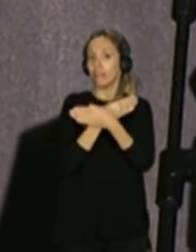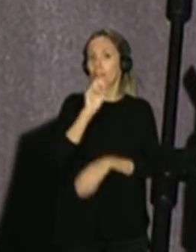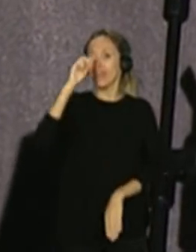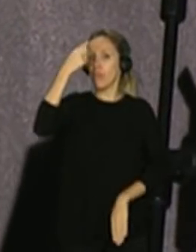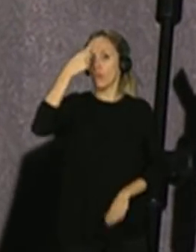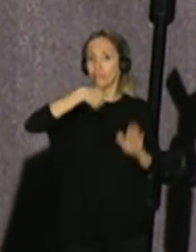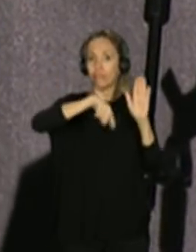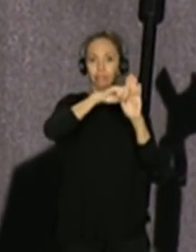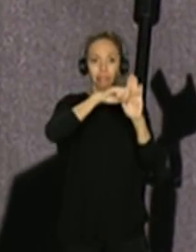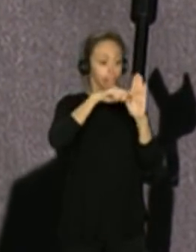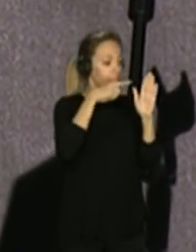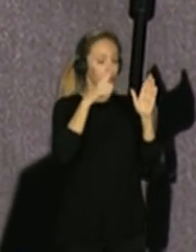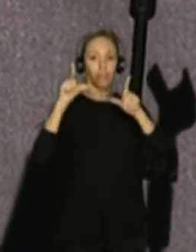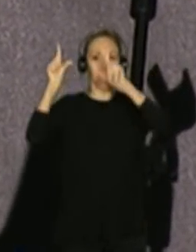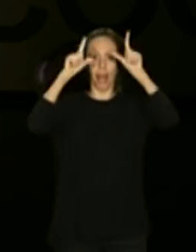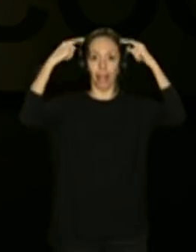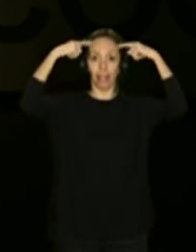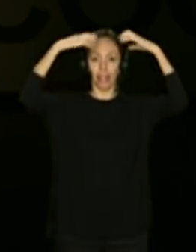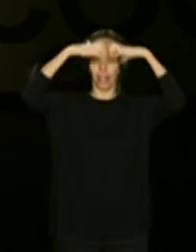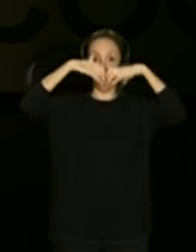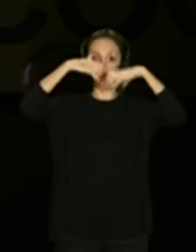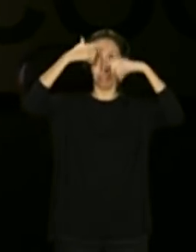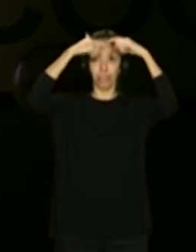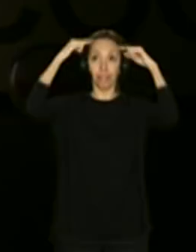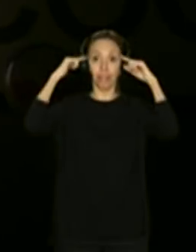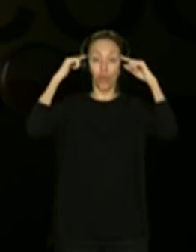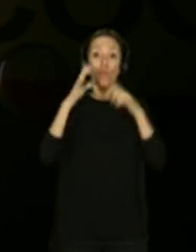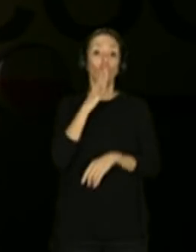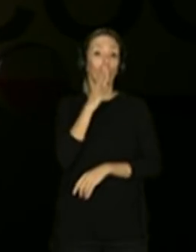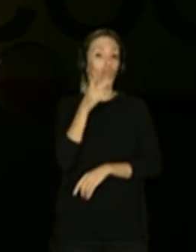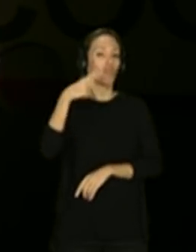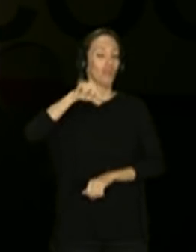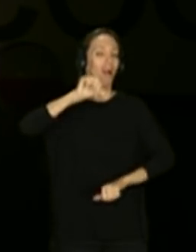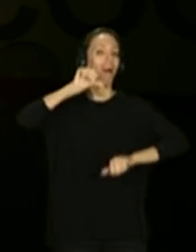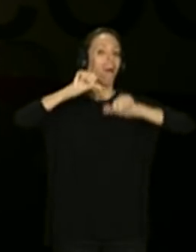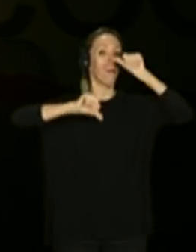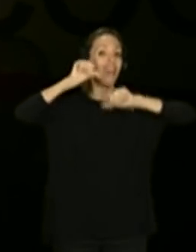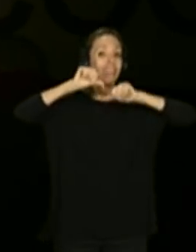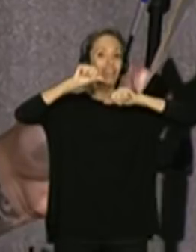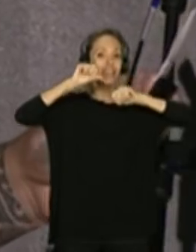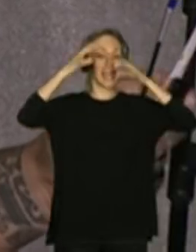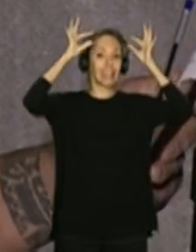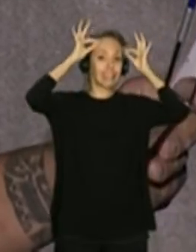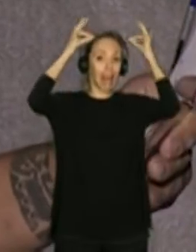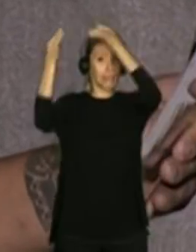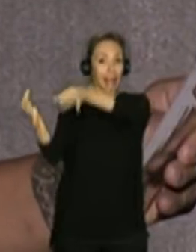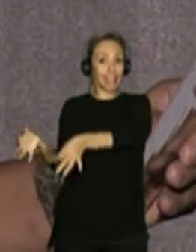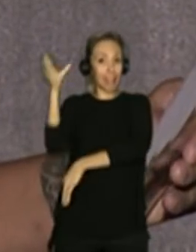Placa de cráneo, porque le vamos a hacer un trasplante capilar.